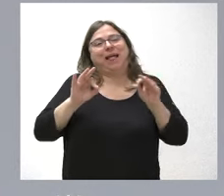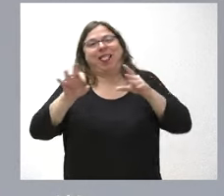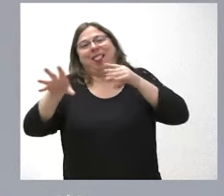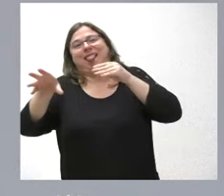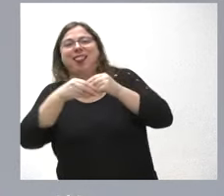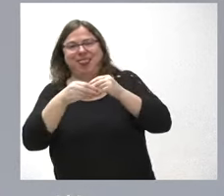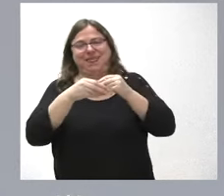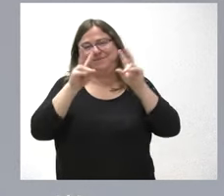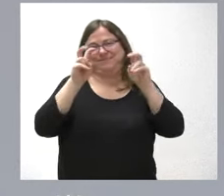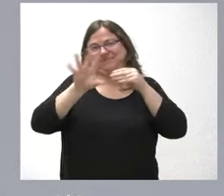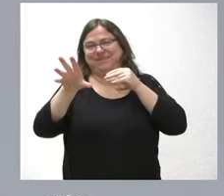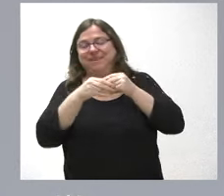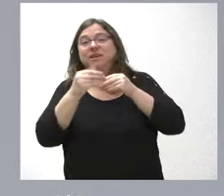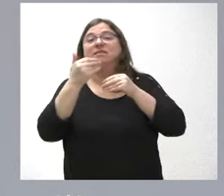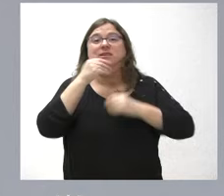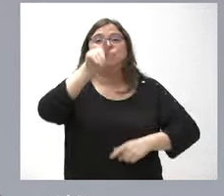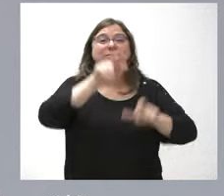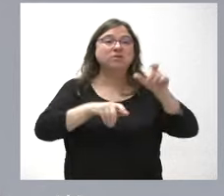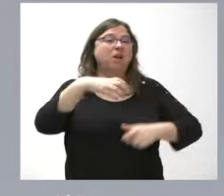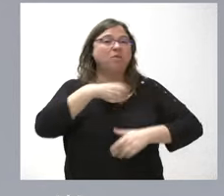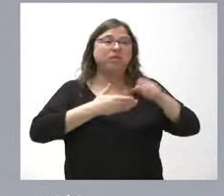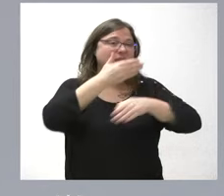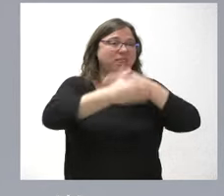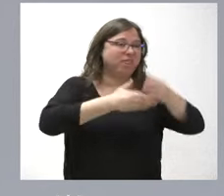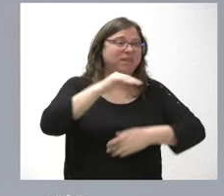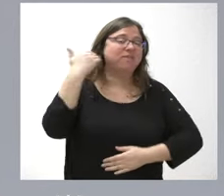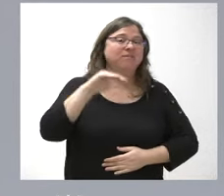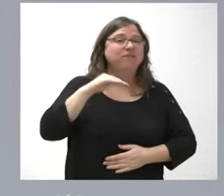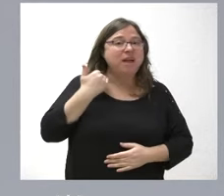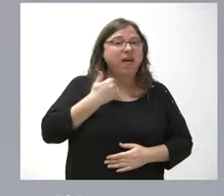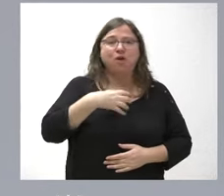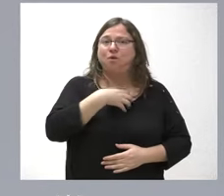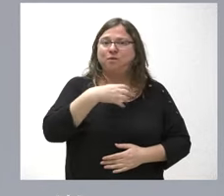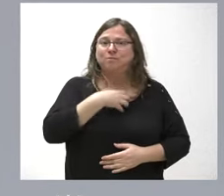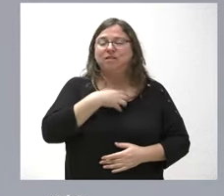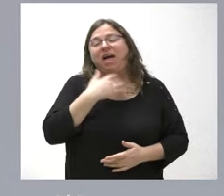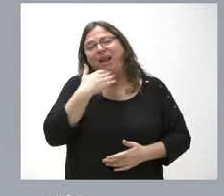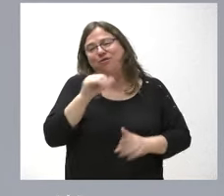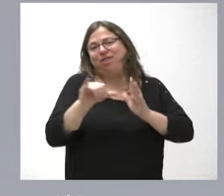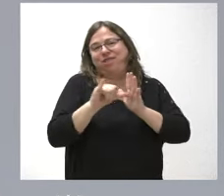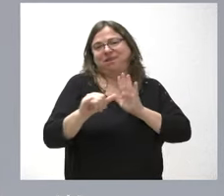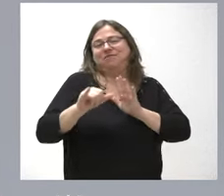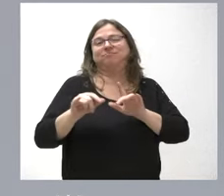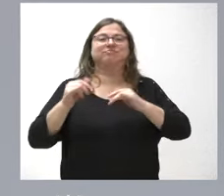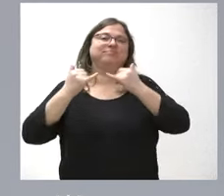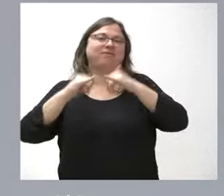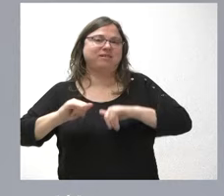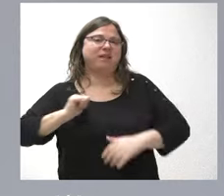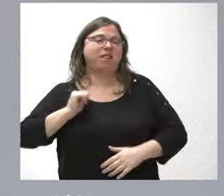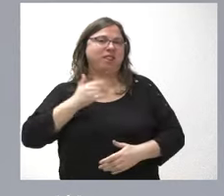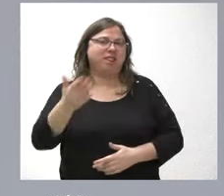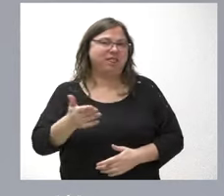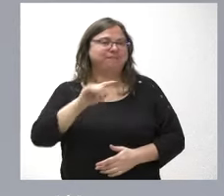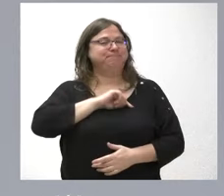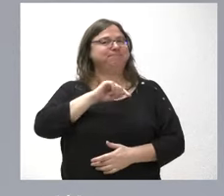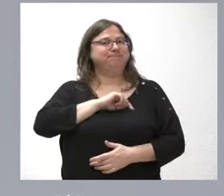aquellos, como decía, que no se puedan desplazar a la campa de Villalar a celebrarlo, pues que tengan un lugar más cercano donde poder sentir